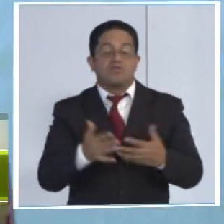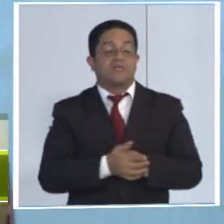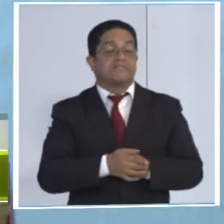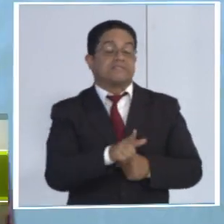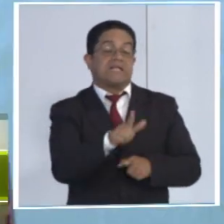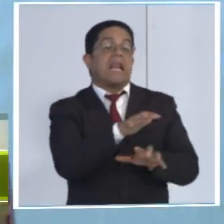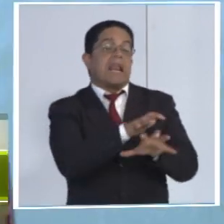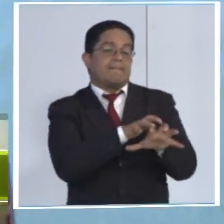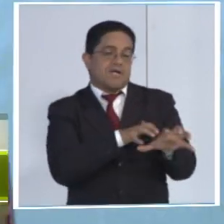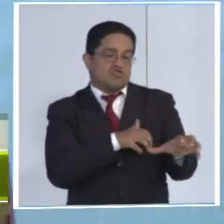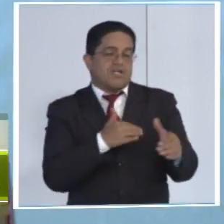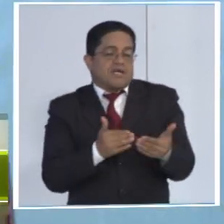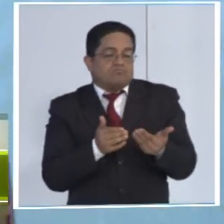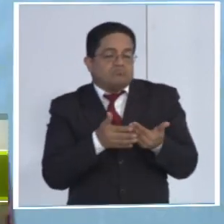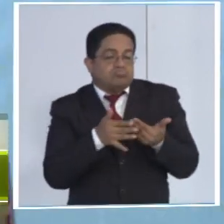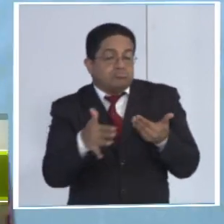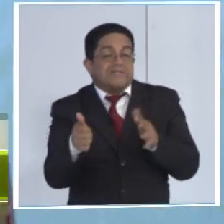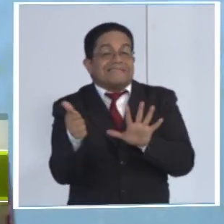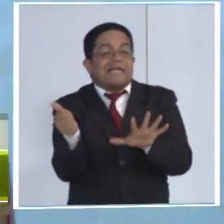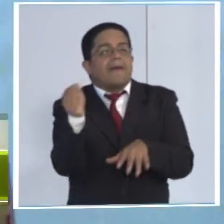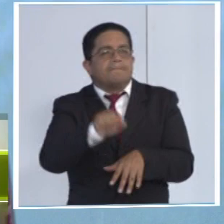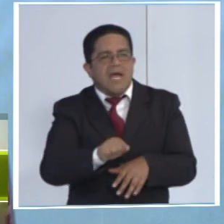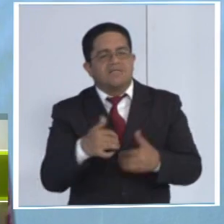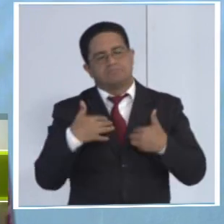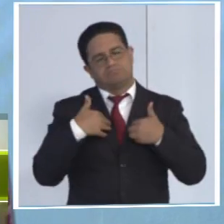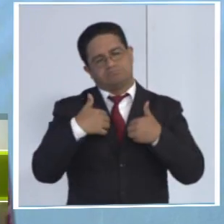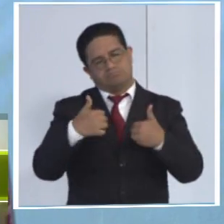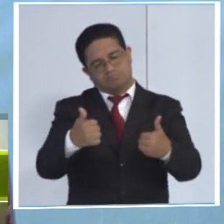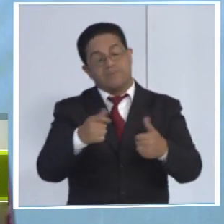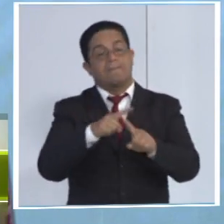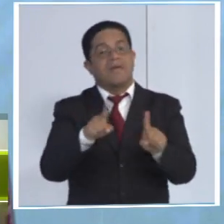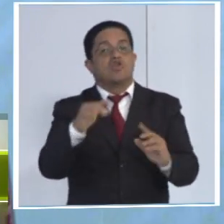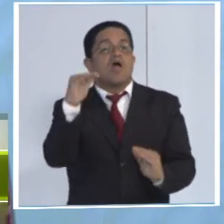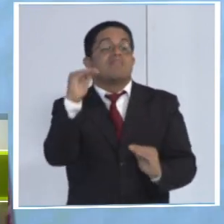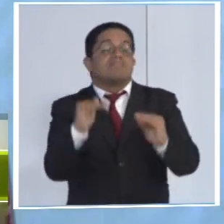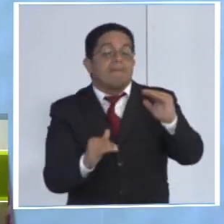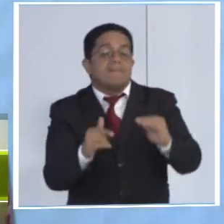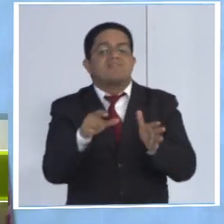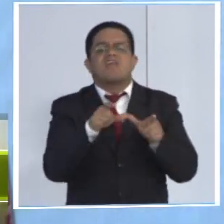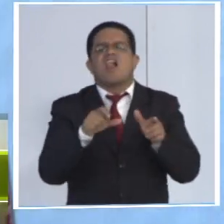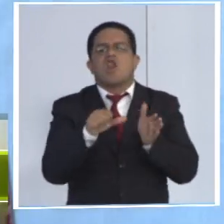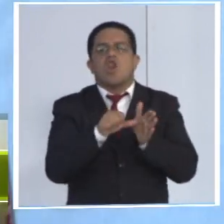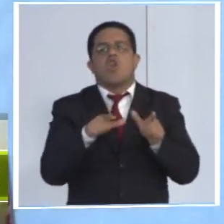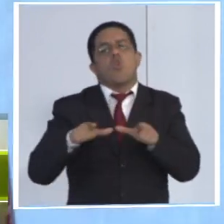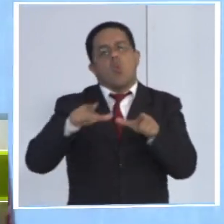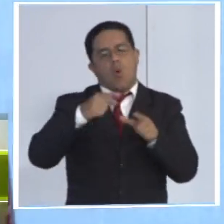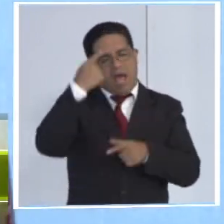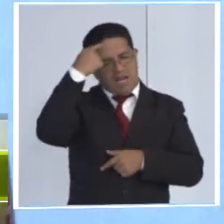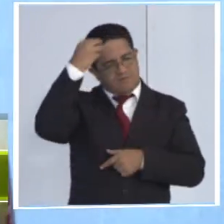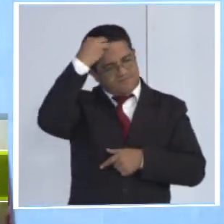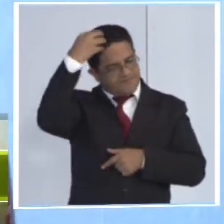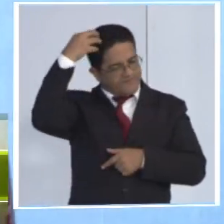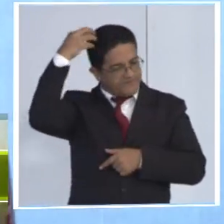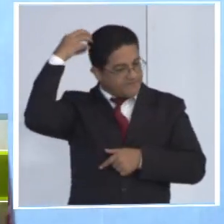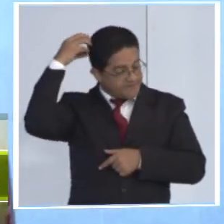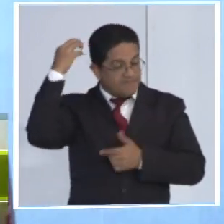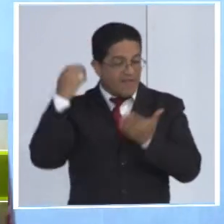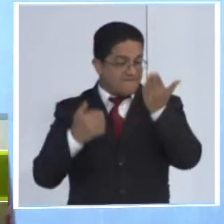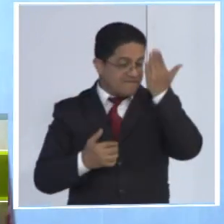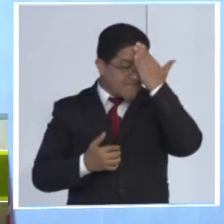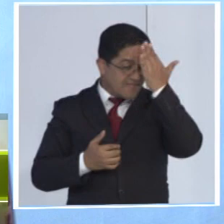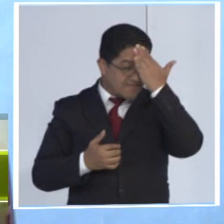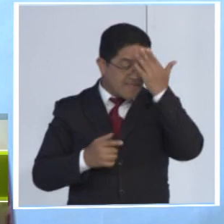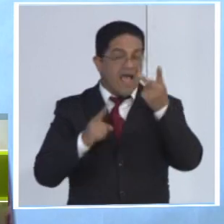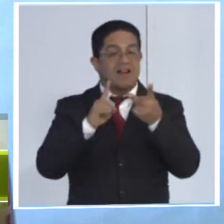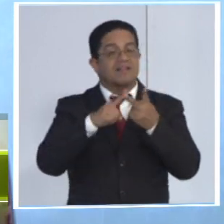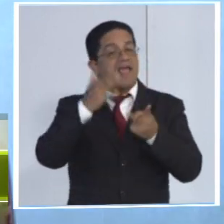a recuperarse en un lapso de 6 meses. Sin embargo, eso va a depender del área afectada, de si es un área elocuente, qué lóbulo afectó, si es